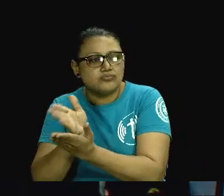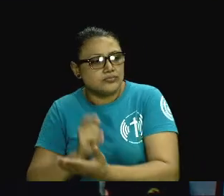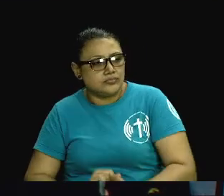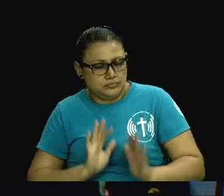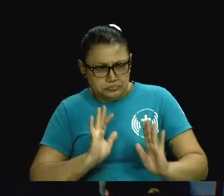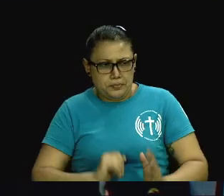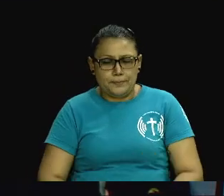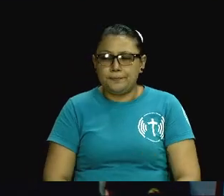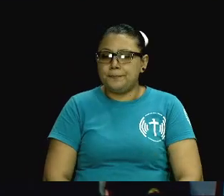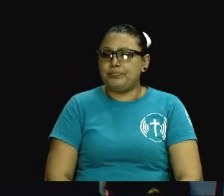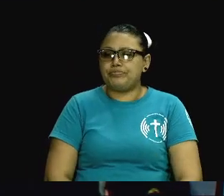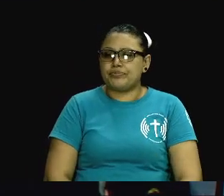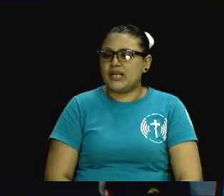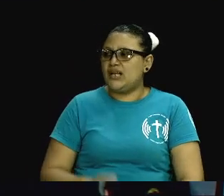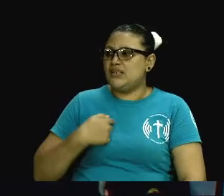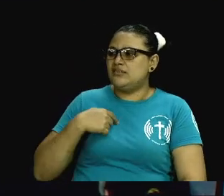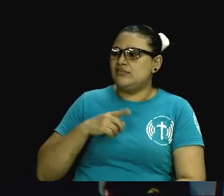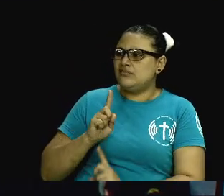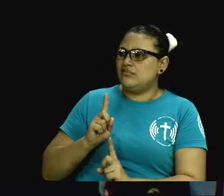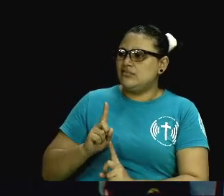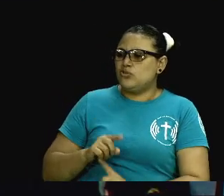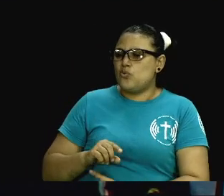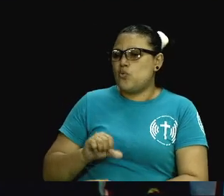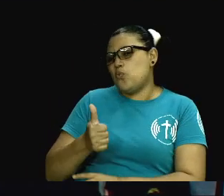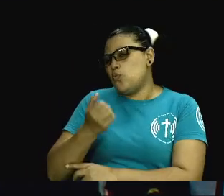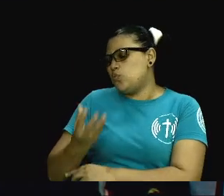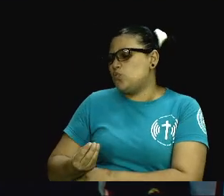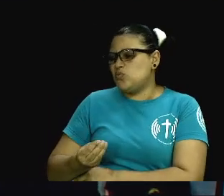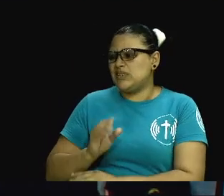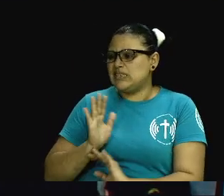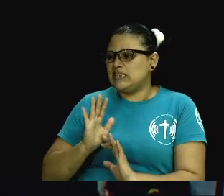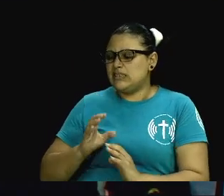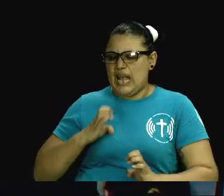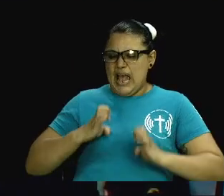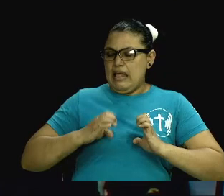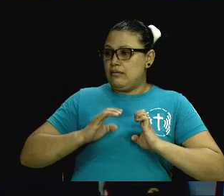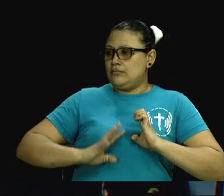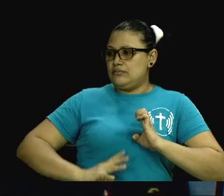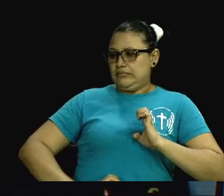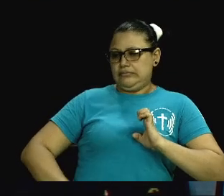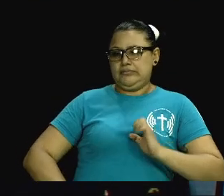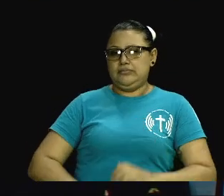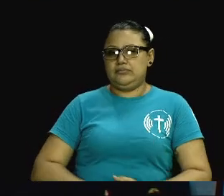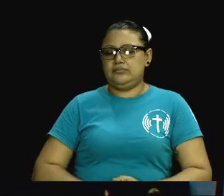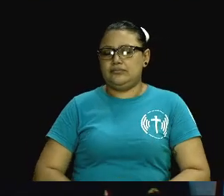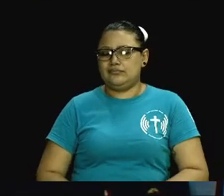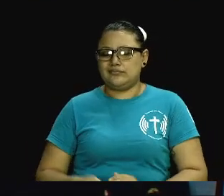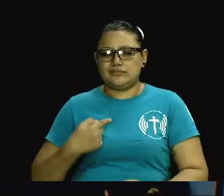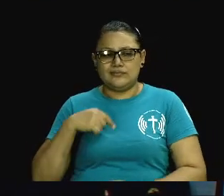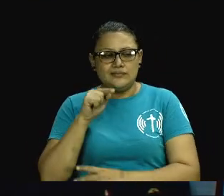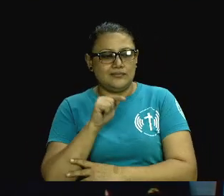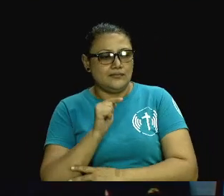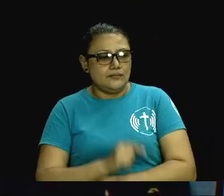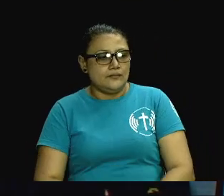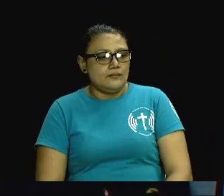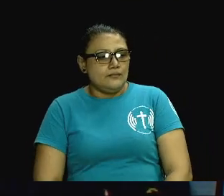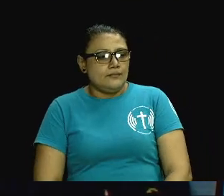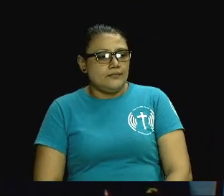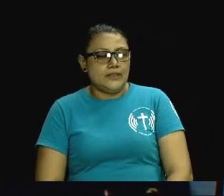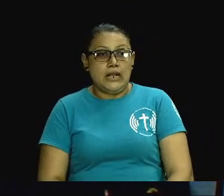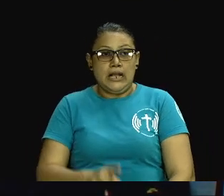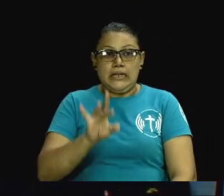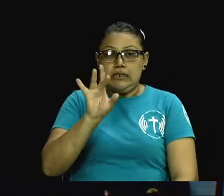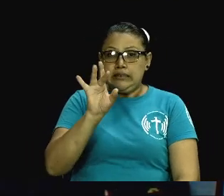le decía yo es que otro día quizás estaba desanimada había dejado aquí fue eso fue en el 86 en